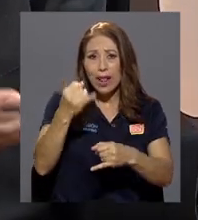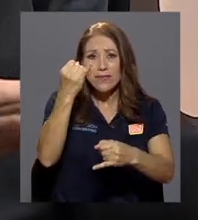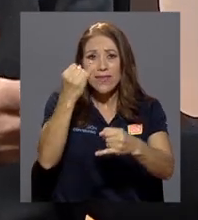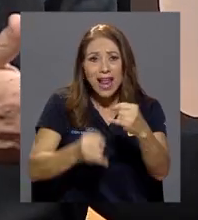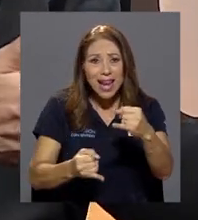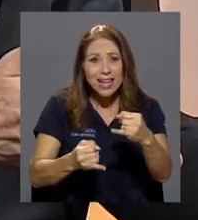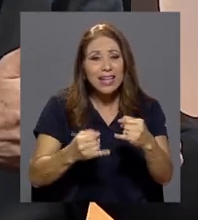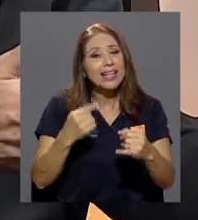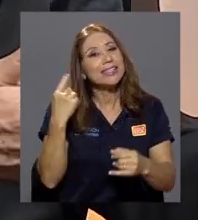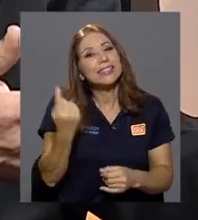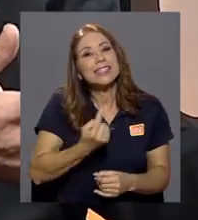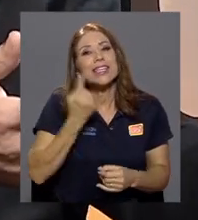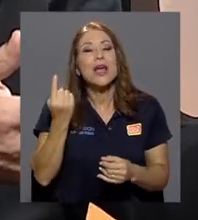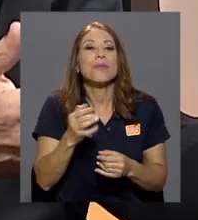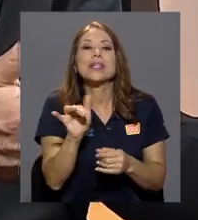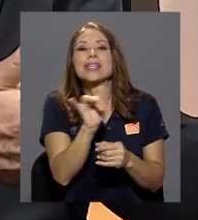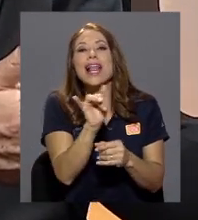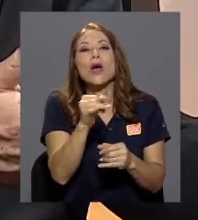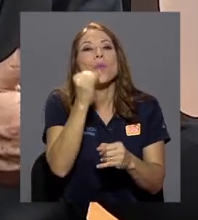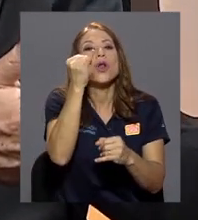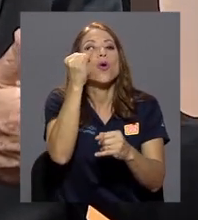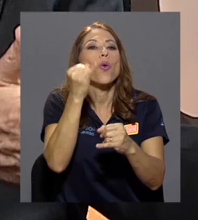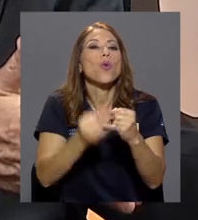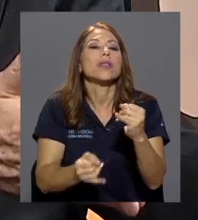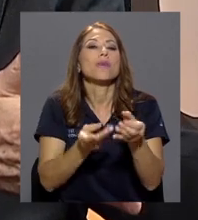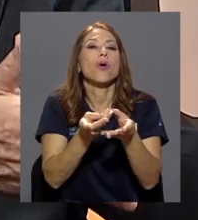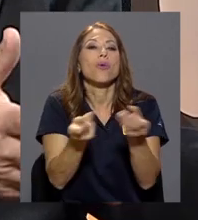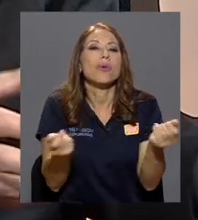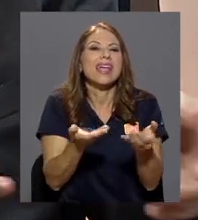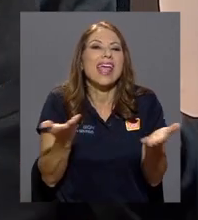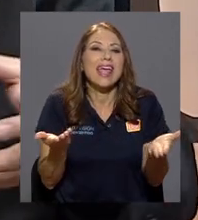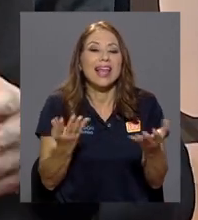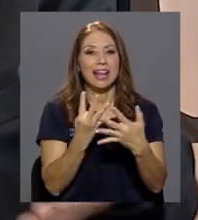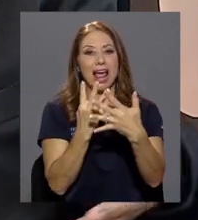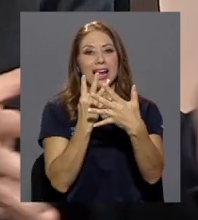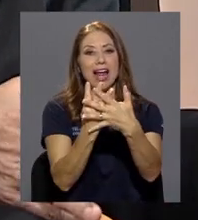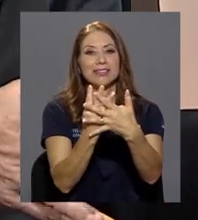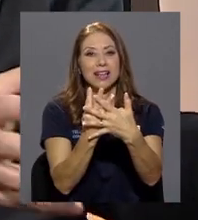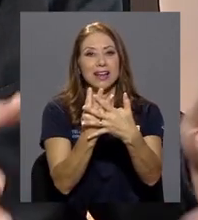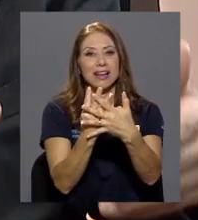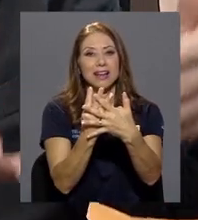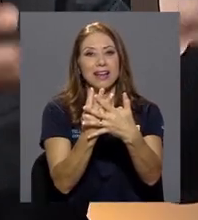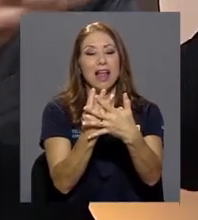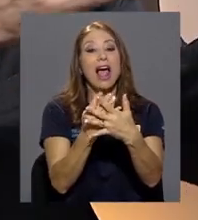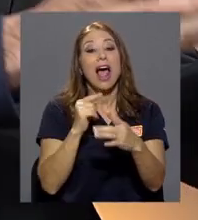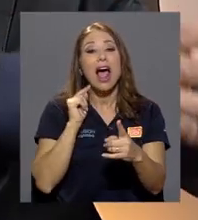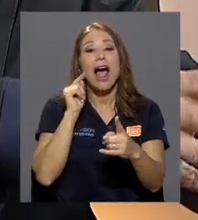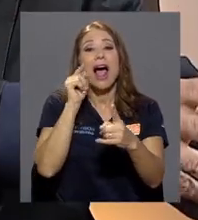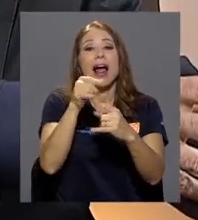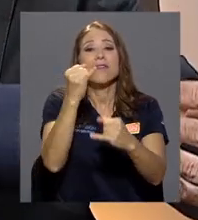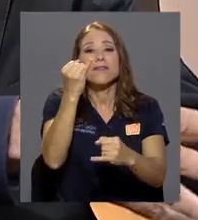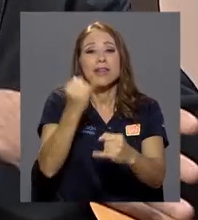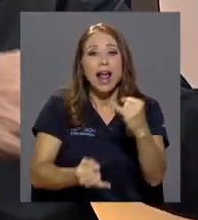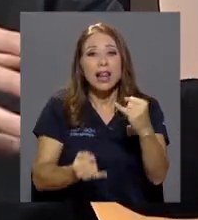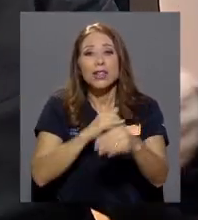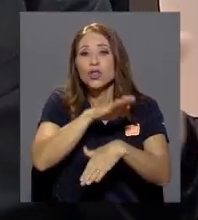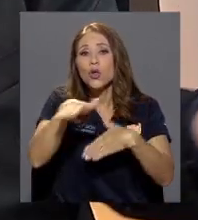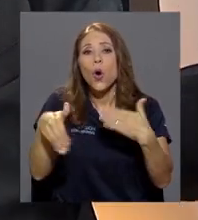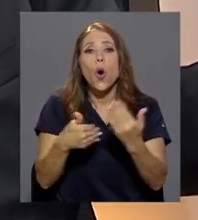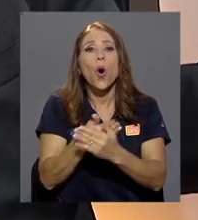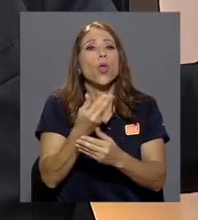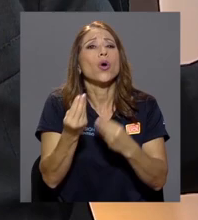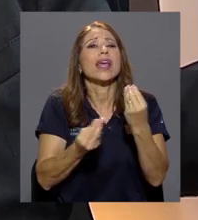siempre el último contenedor el último container que es la cárcel al final todo eso terminará alojándose algún día